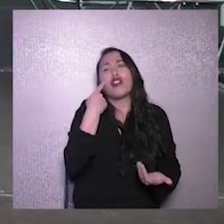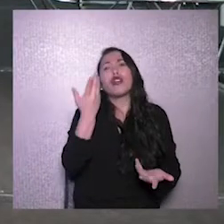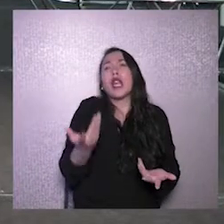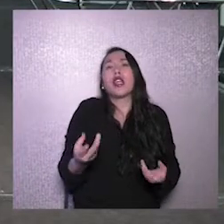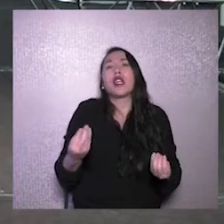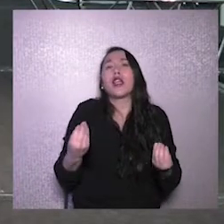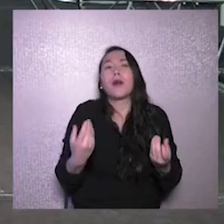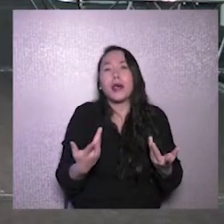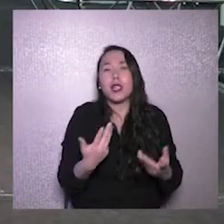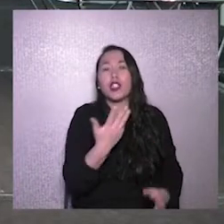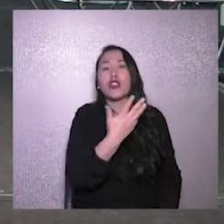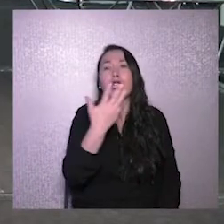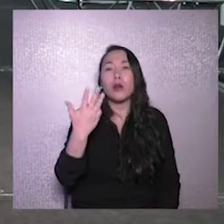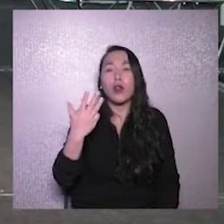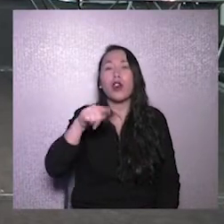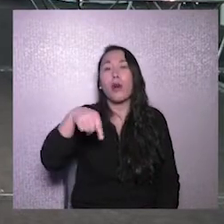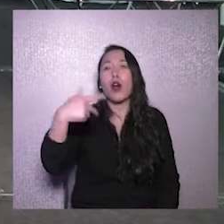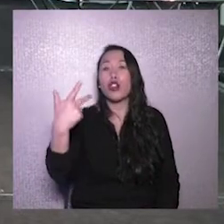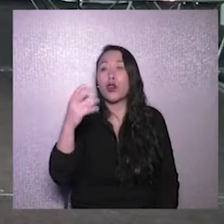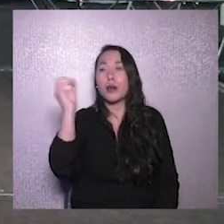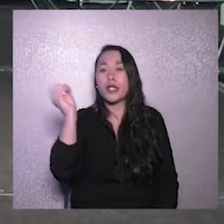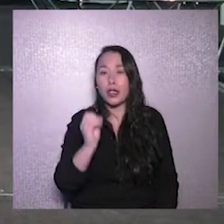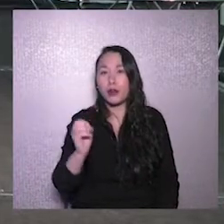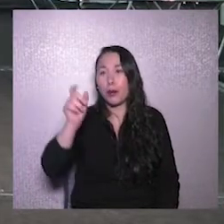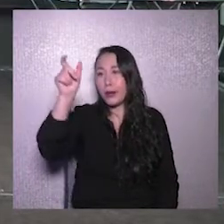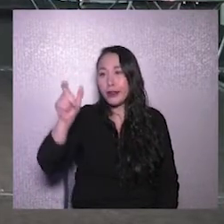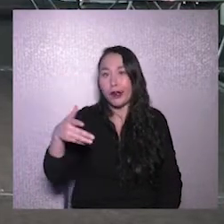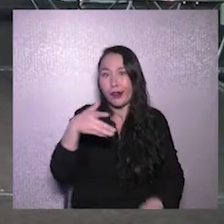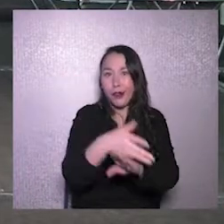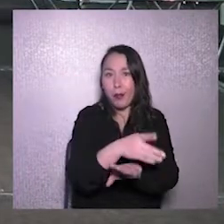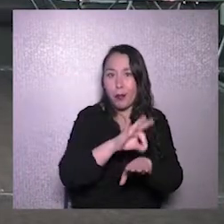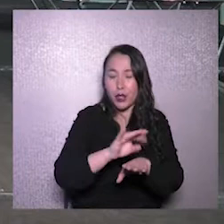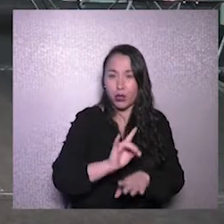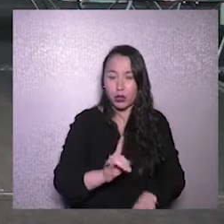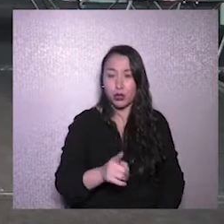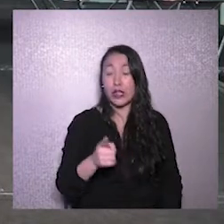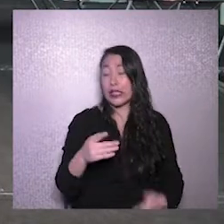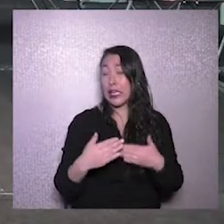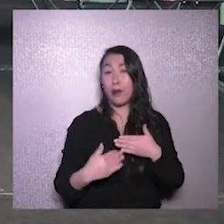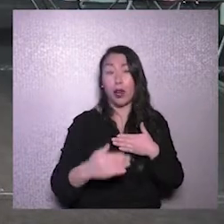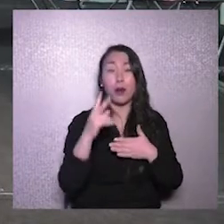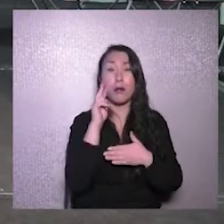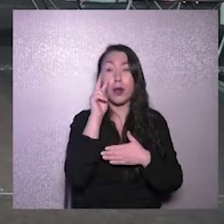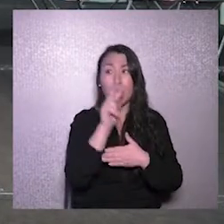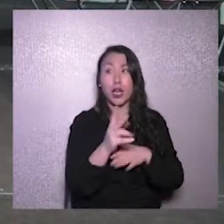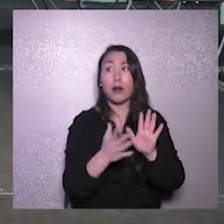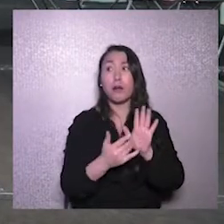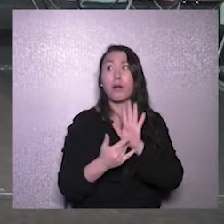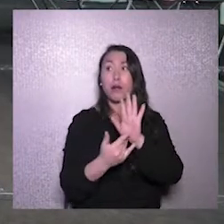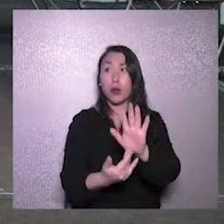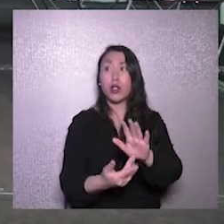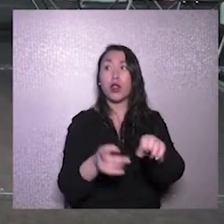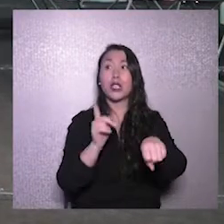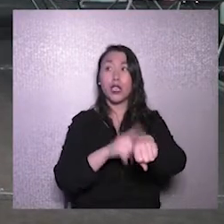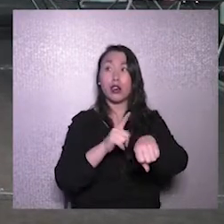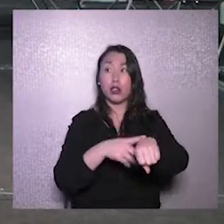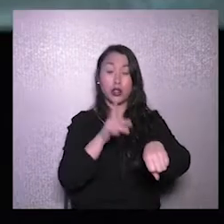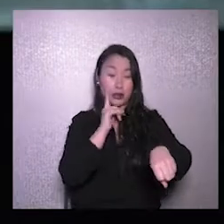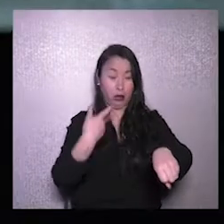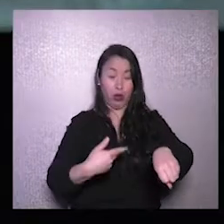otro 99% del tiempo de nuestros pacientes. Y sin ir más lejos, les muestro acá, ese es el reloj que ando trayendo